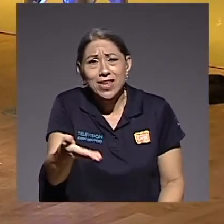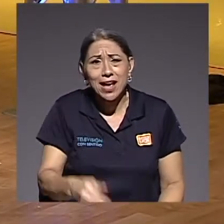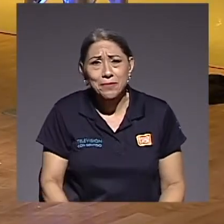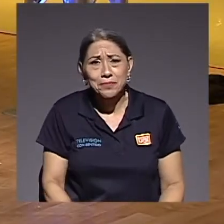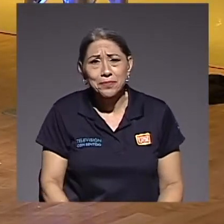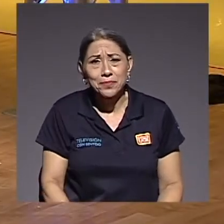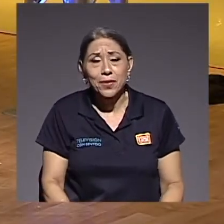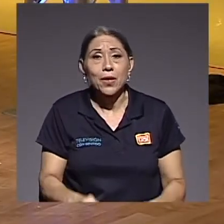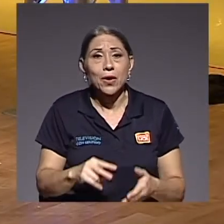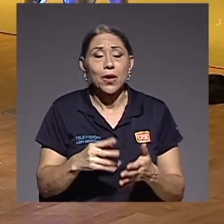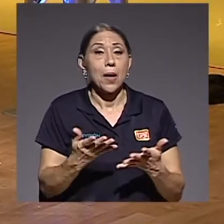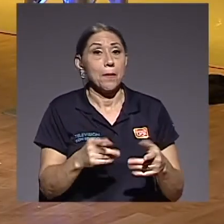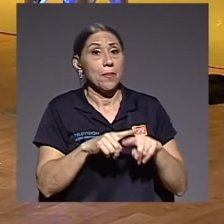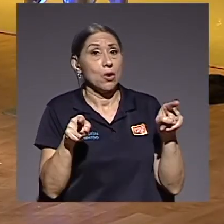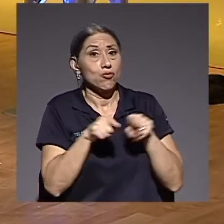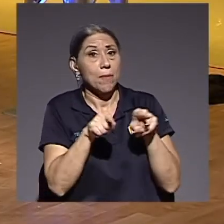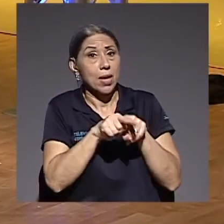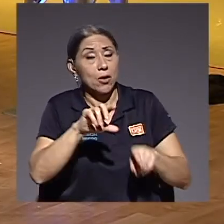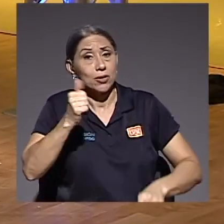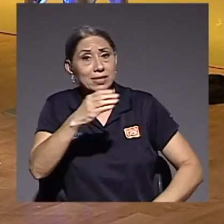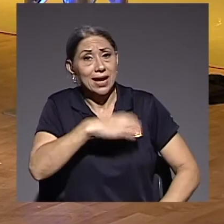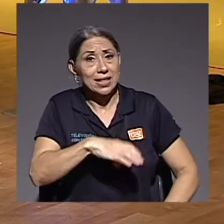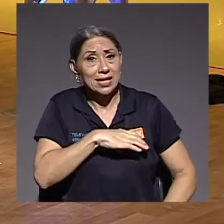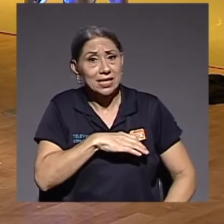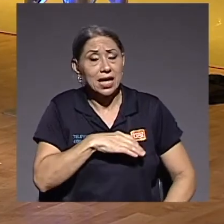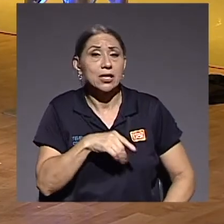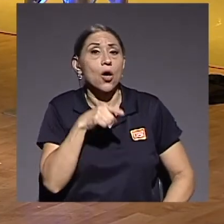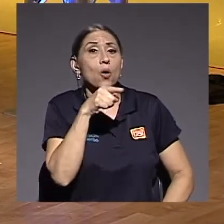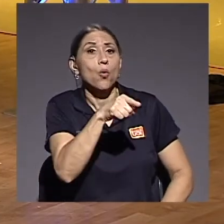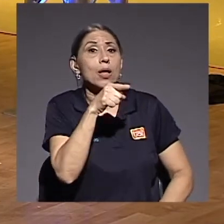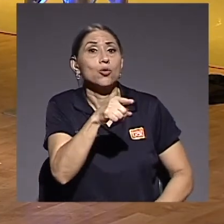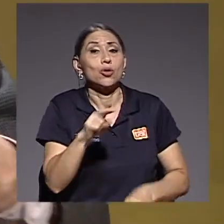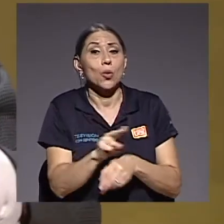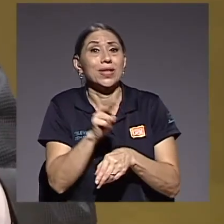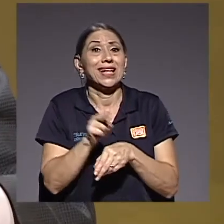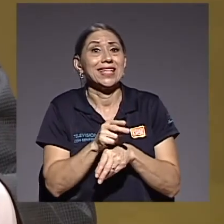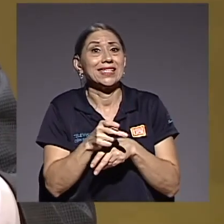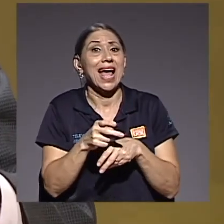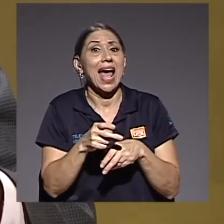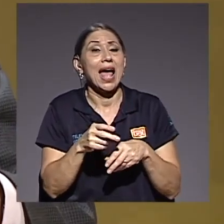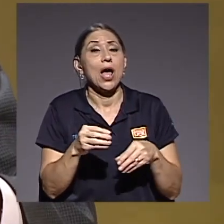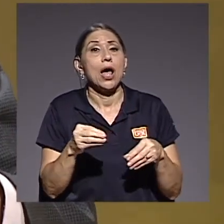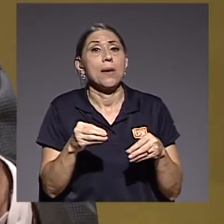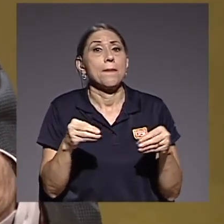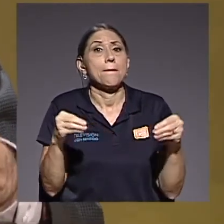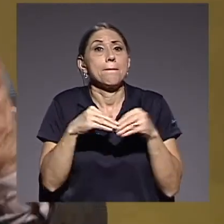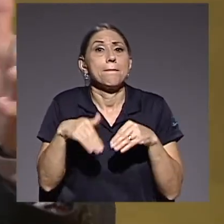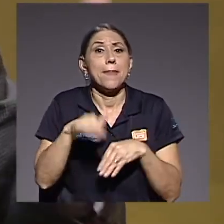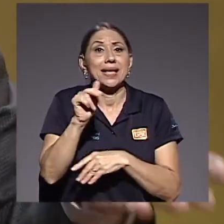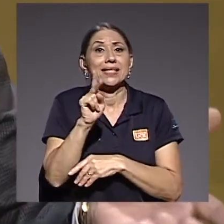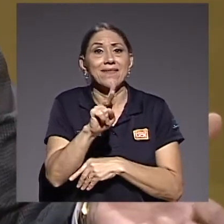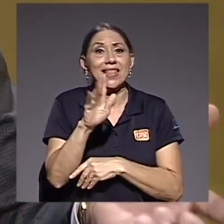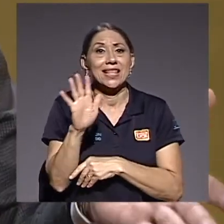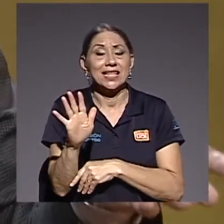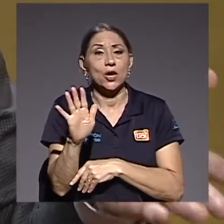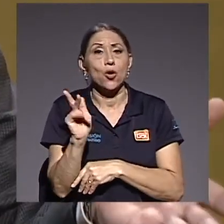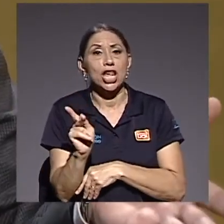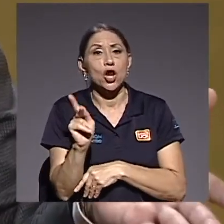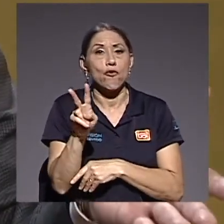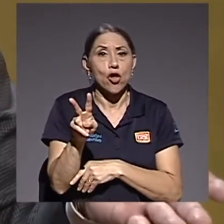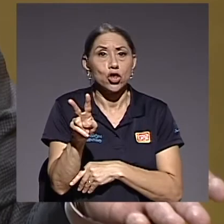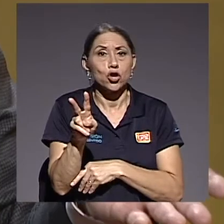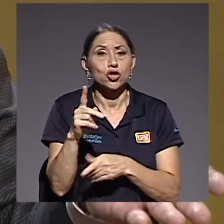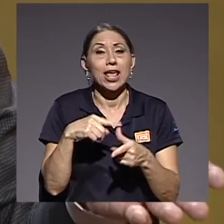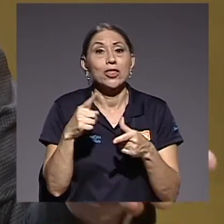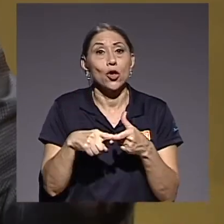pero también hay otras características, ¿verdad? Cuando usted pone una tensión mayor de 25 kilovoltios, los aislamientos son